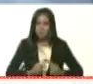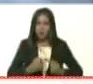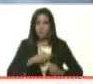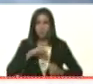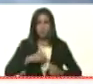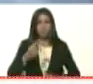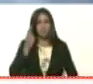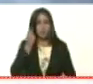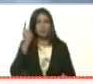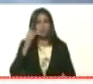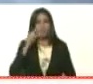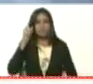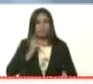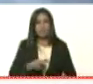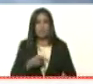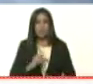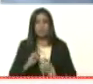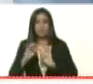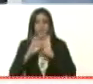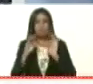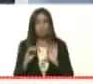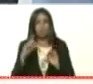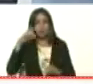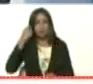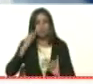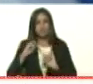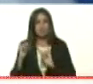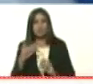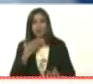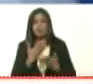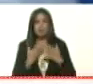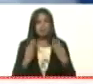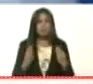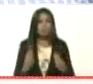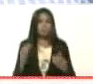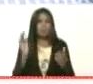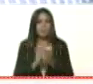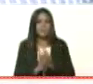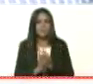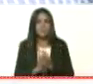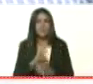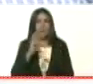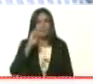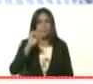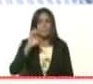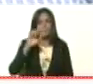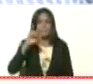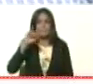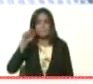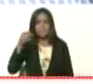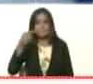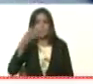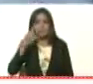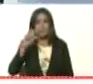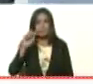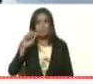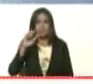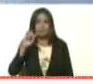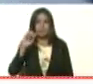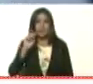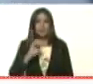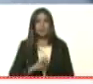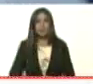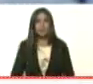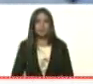nuestras mujeres deben honrar, recordar, y le agradezco mucho a la compañera Migdalia por este libro, La